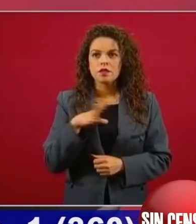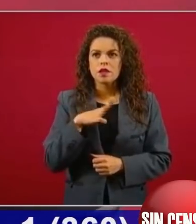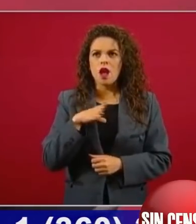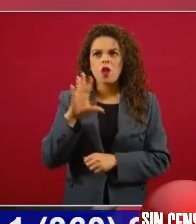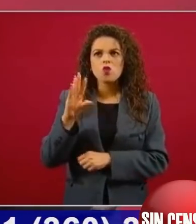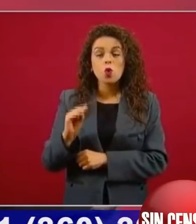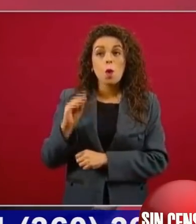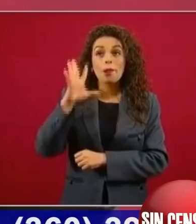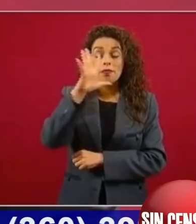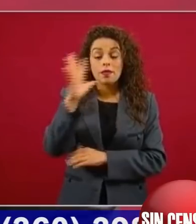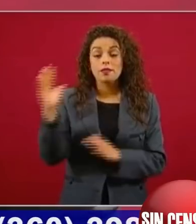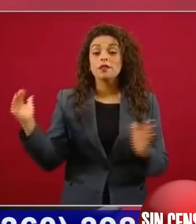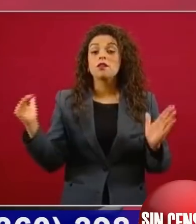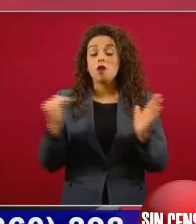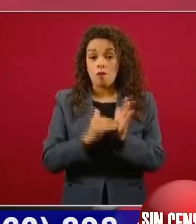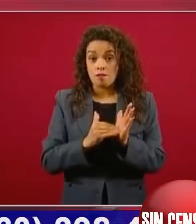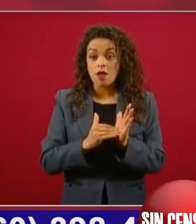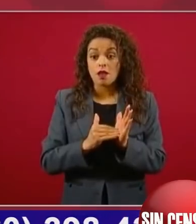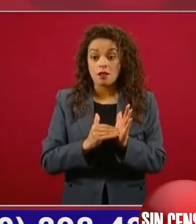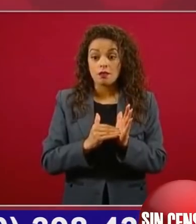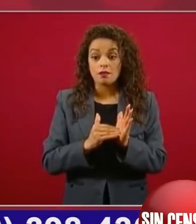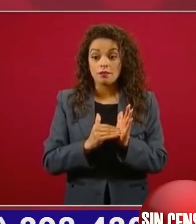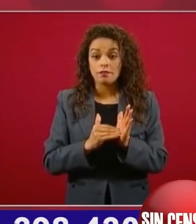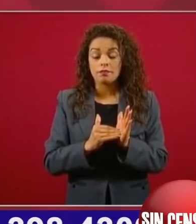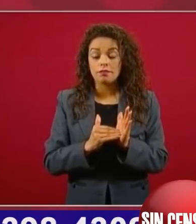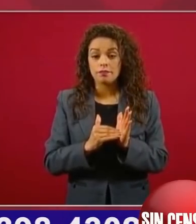para que no se olvide,